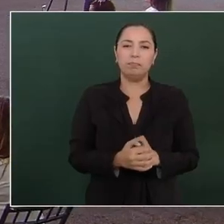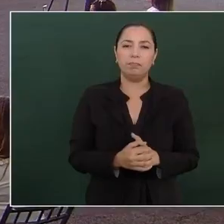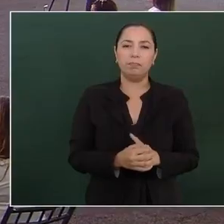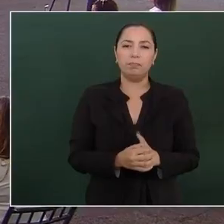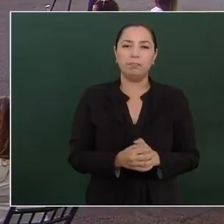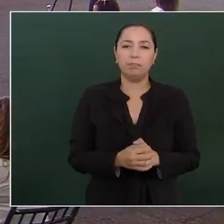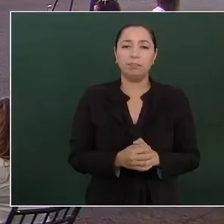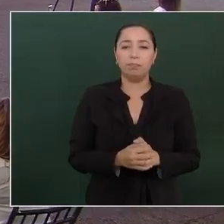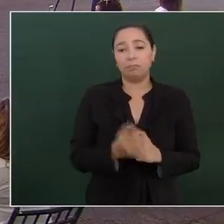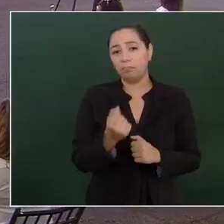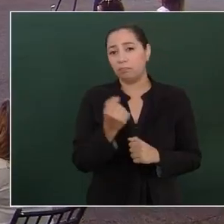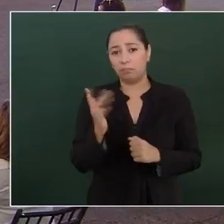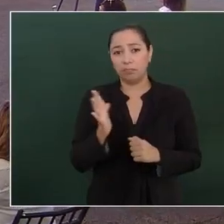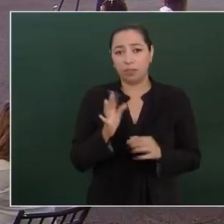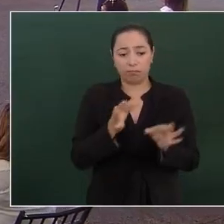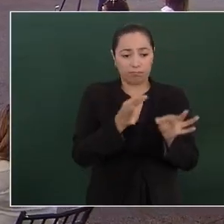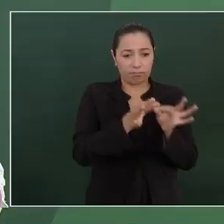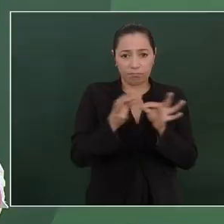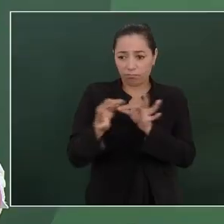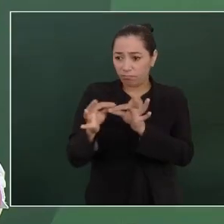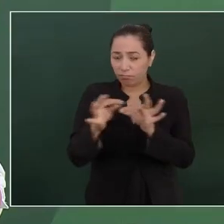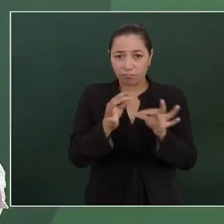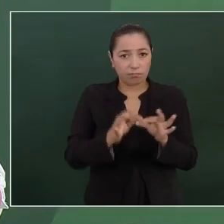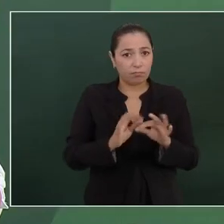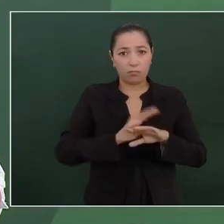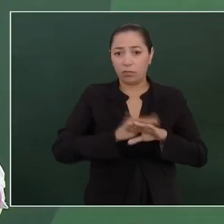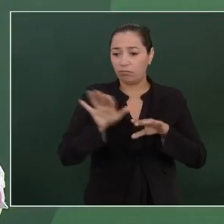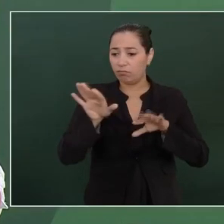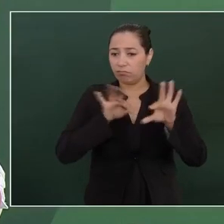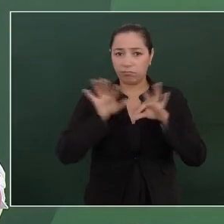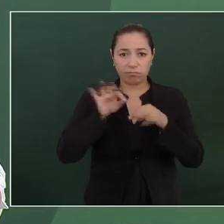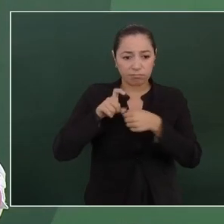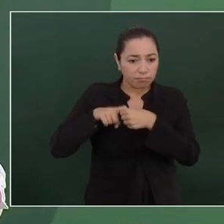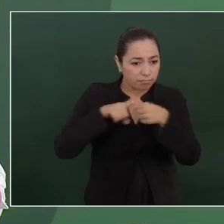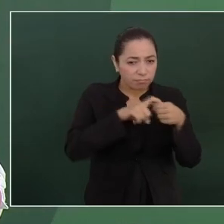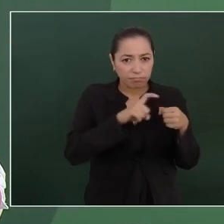los del gabinete de seguridad y todos los del gabinete.